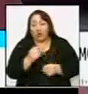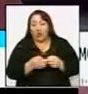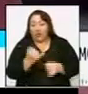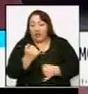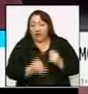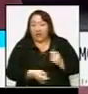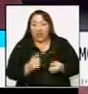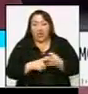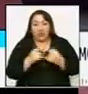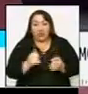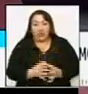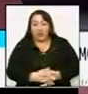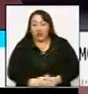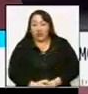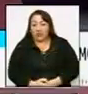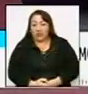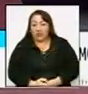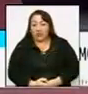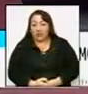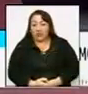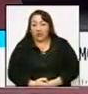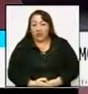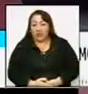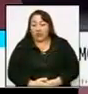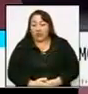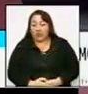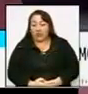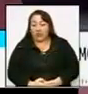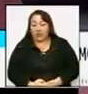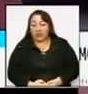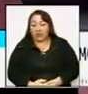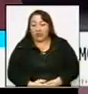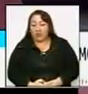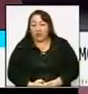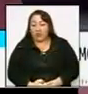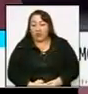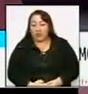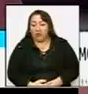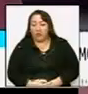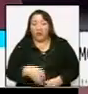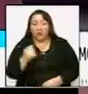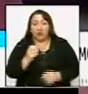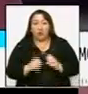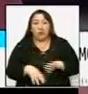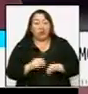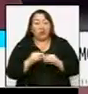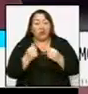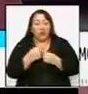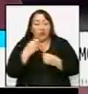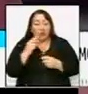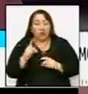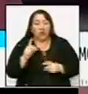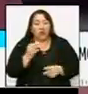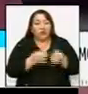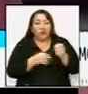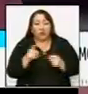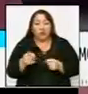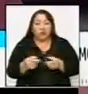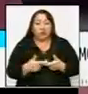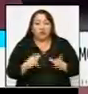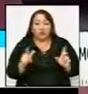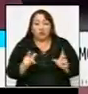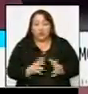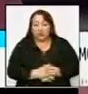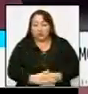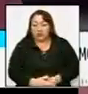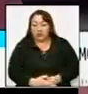jurado finalmente, hasta ahorita, ante esta ley, en la última instancia, porque uno renuncia a un partido, pero el jurado es el que te